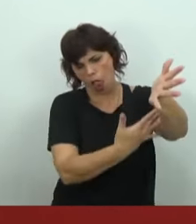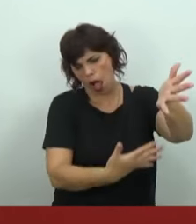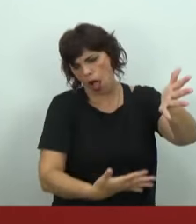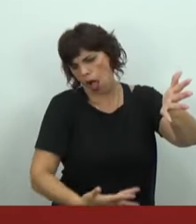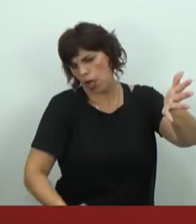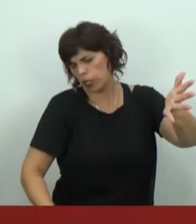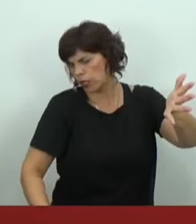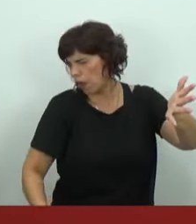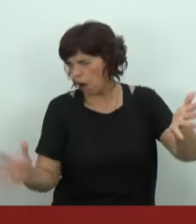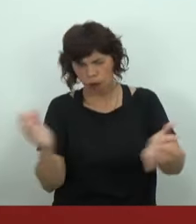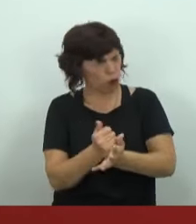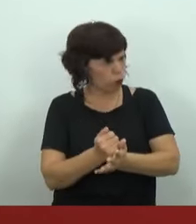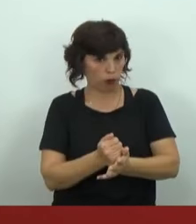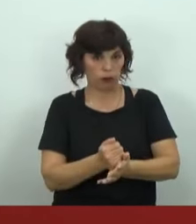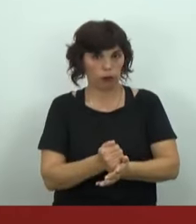Primero,